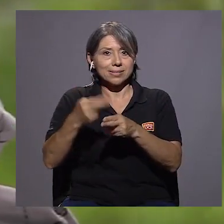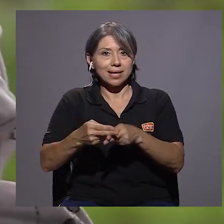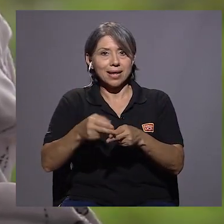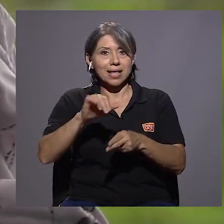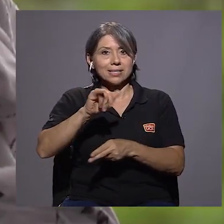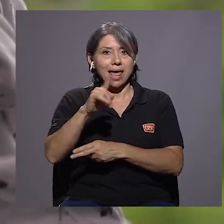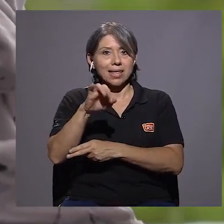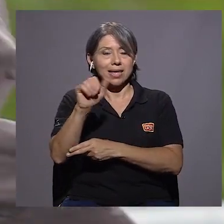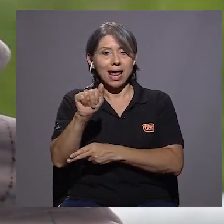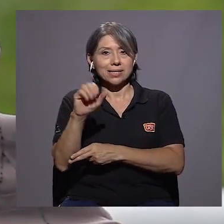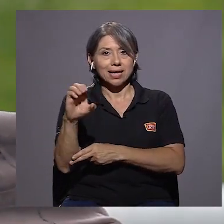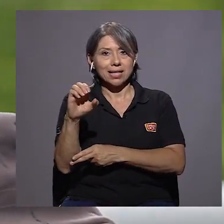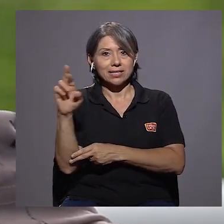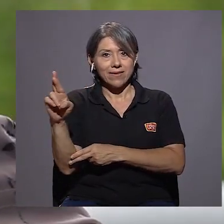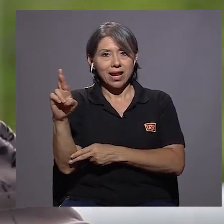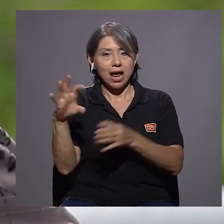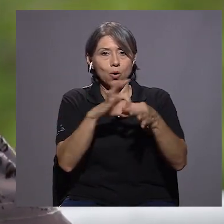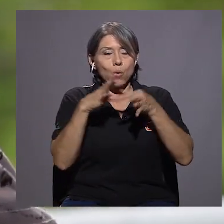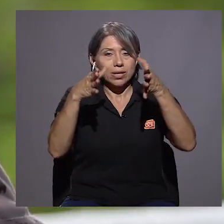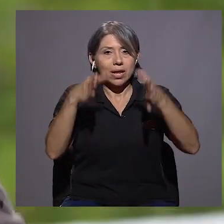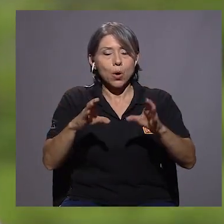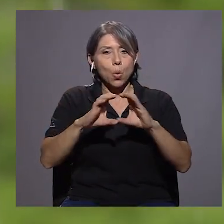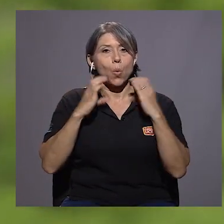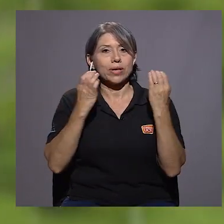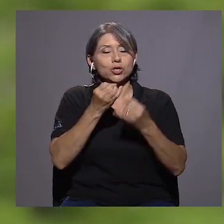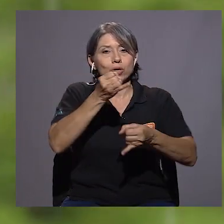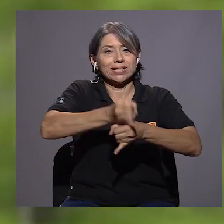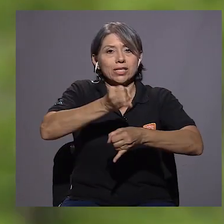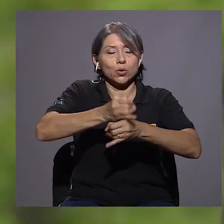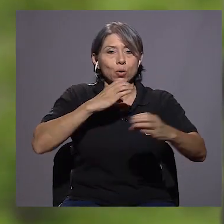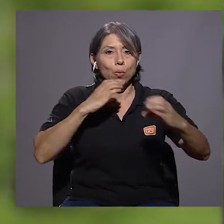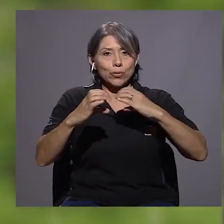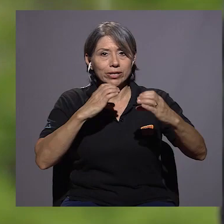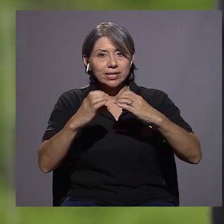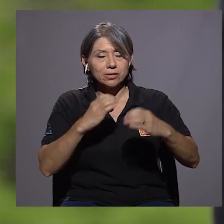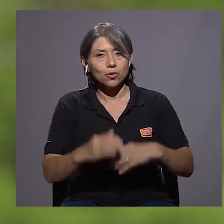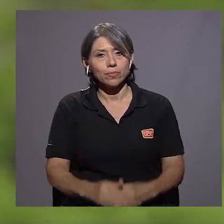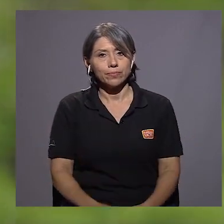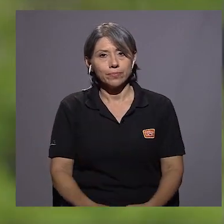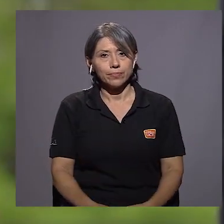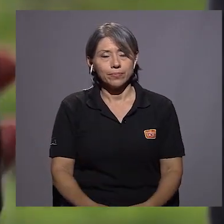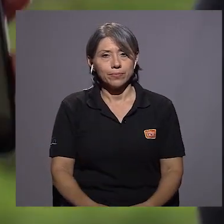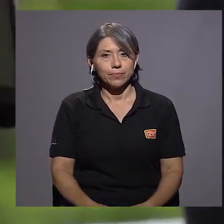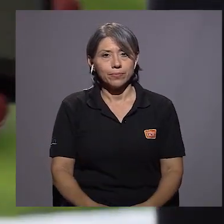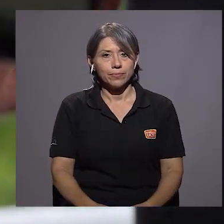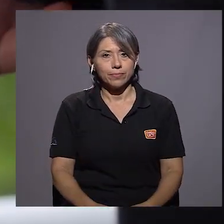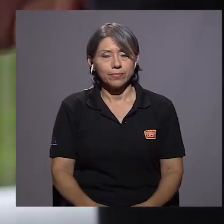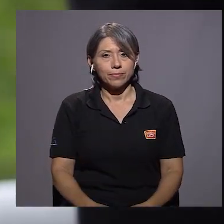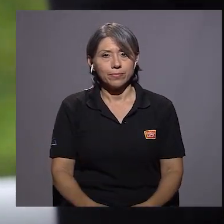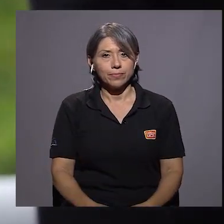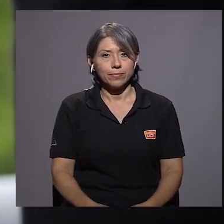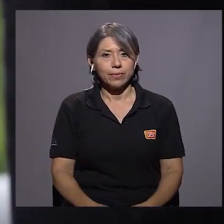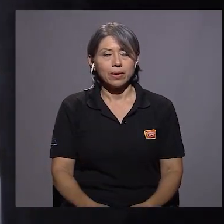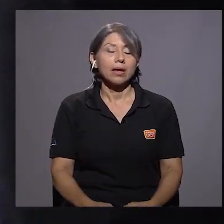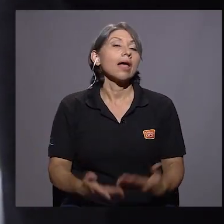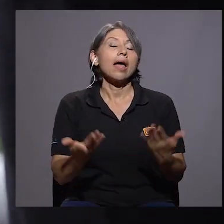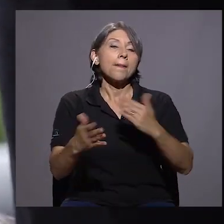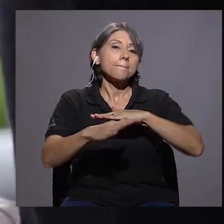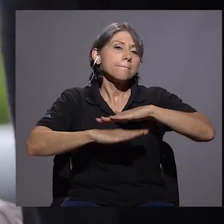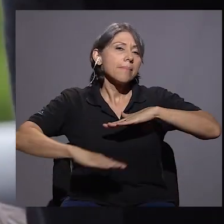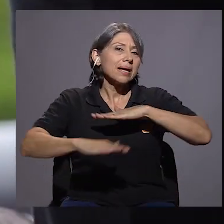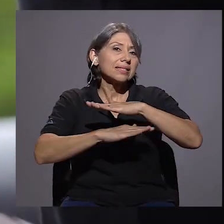Atentamente, Máster Yadira Cerdas Rivera, coordinadora, Comisión Institucional de Comunicación.